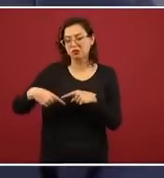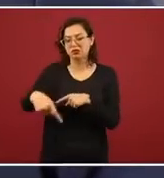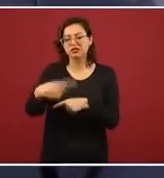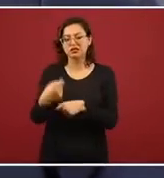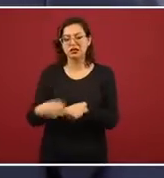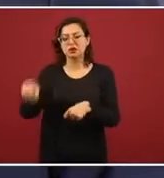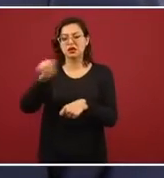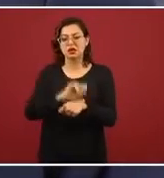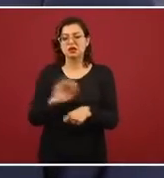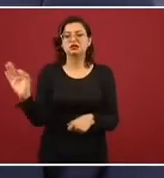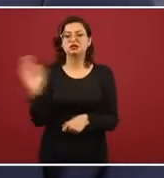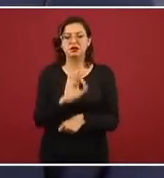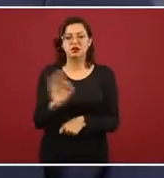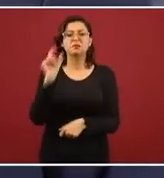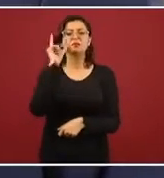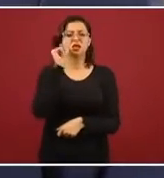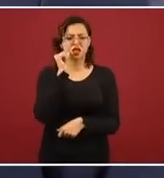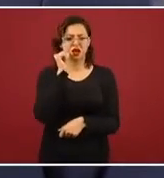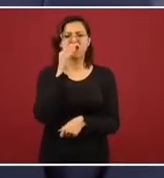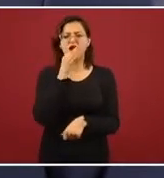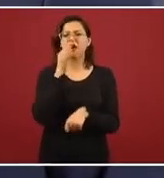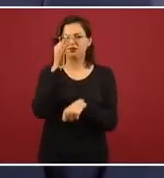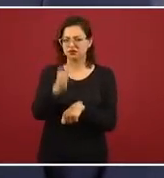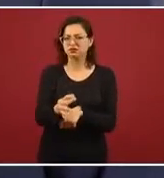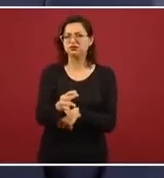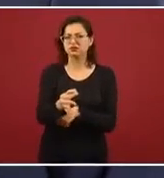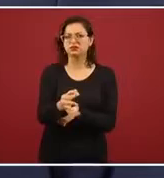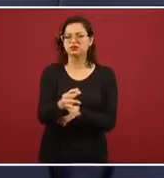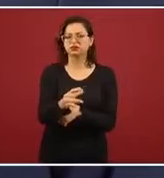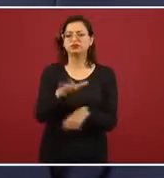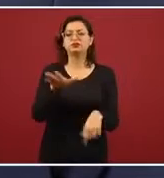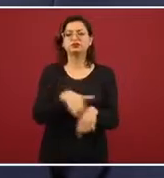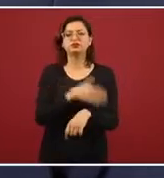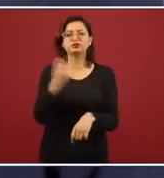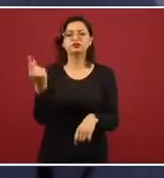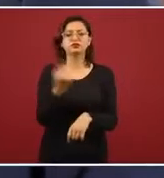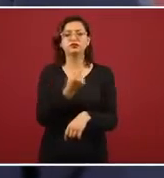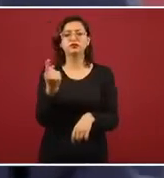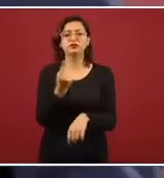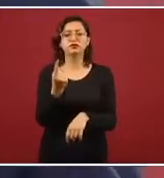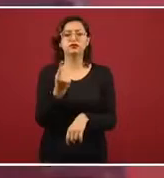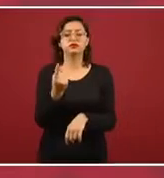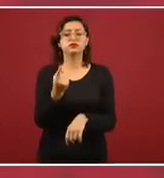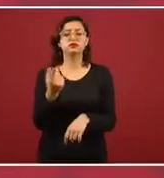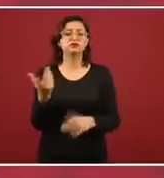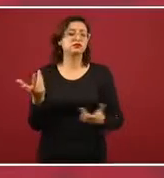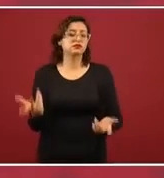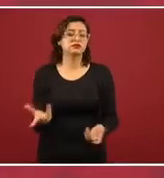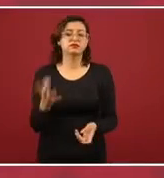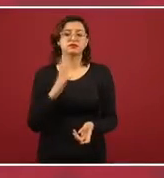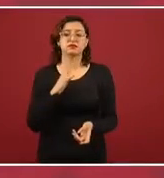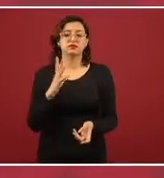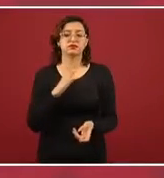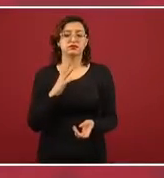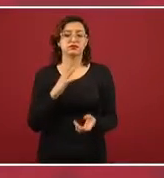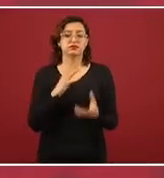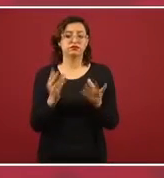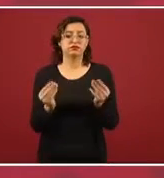a lo mejor mañana, les informo, porque hay muchos